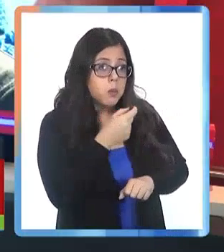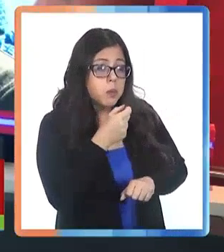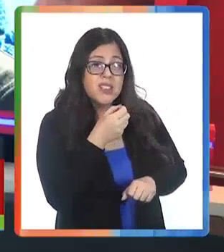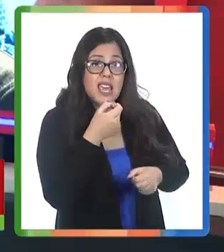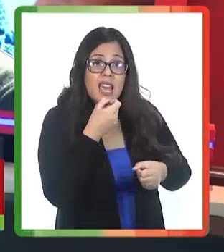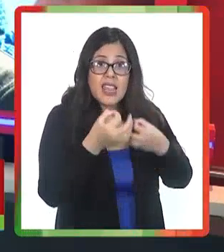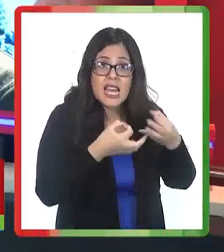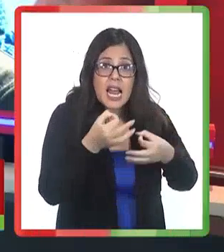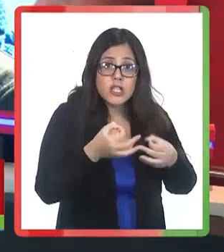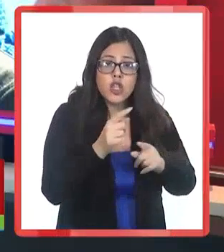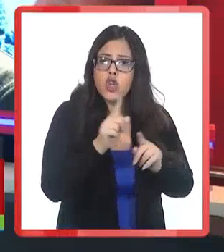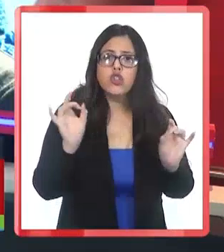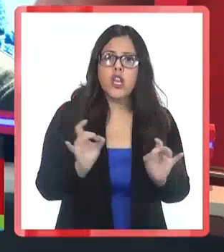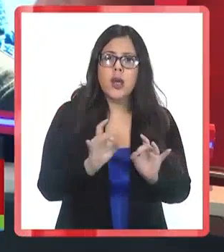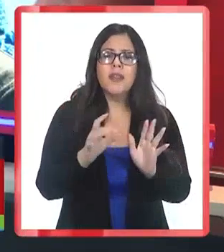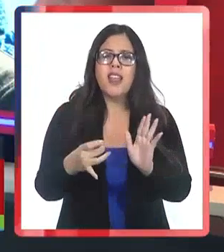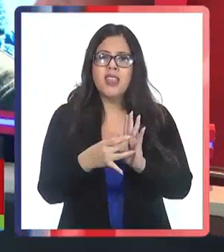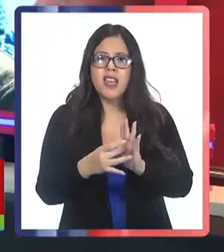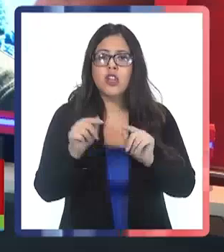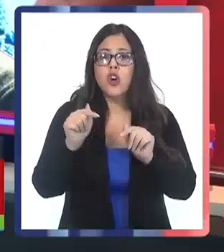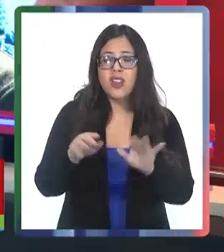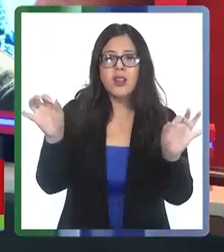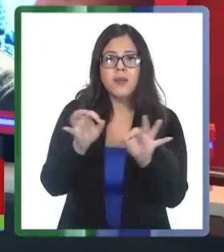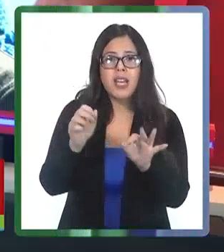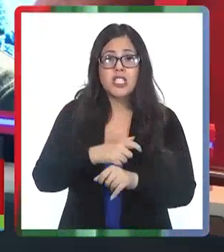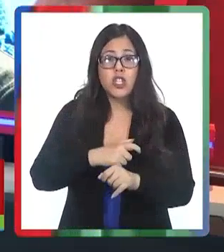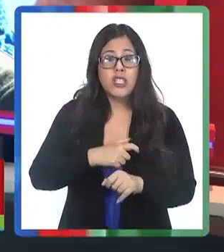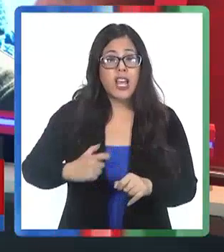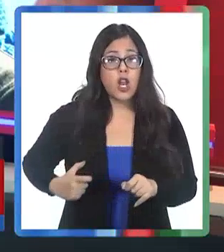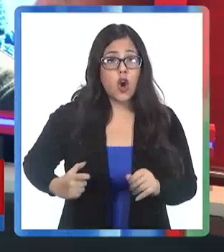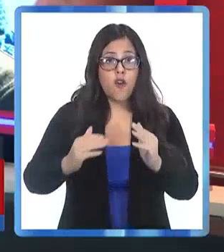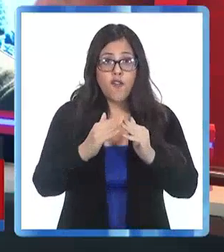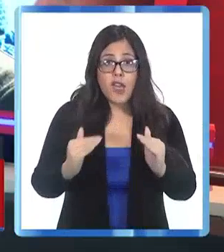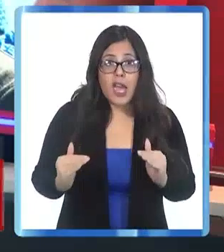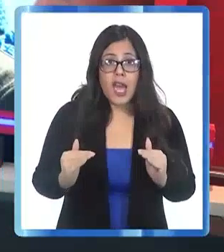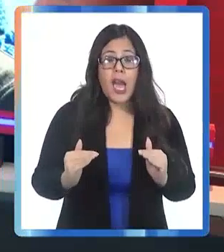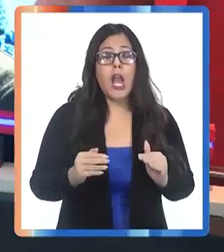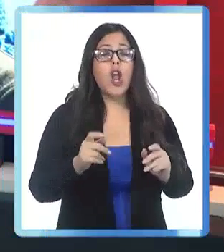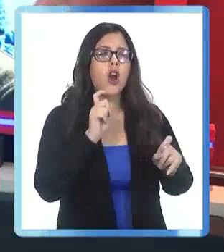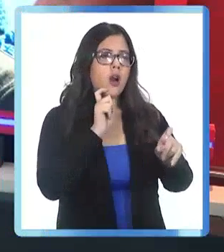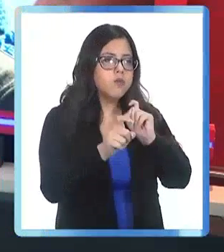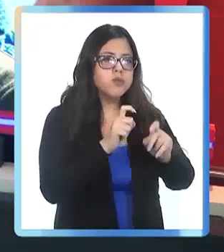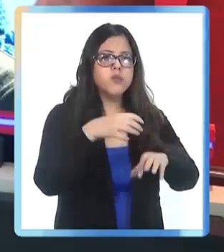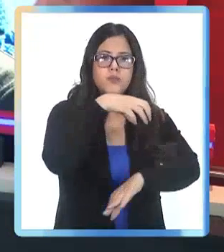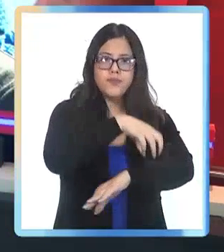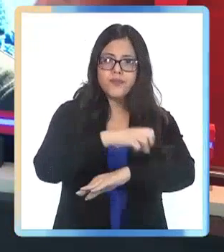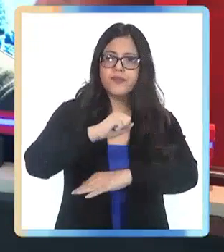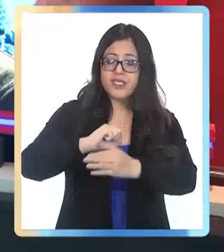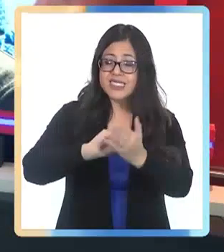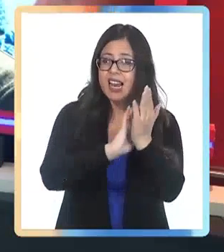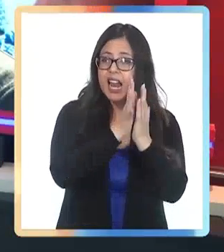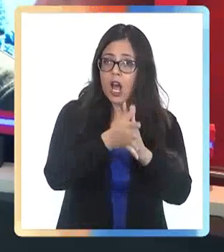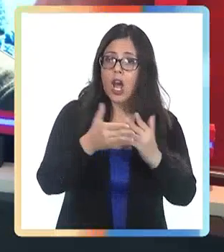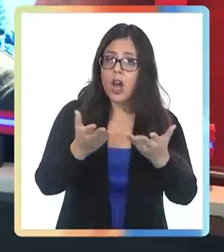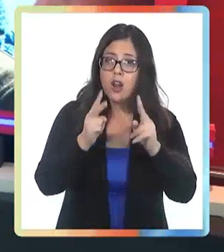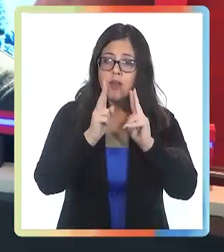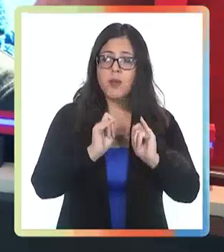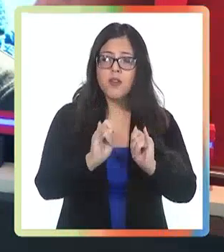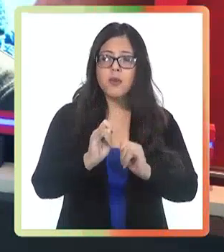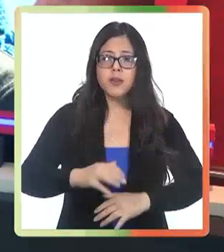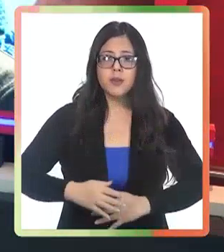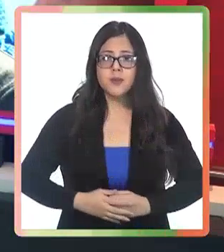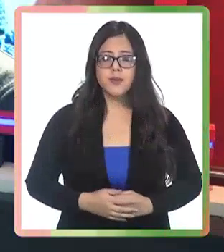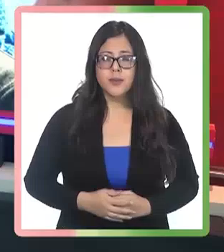declaraciones, sino delitos. Esta definición de la moneda ha encendido duras críticas en la Araucanía. Universidad